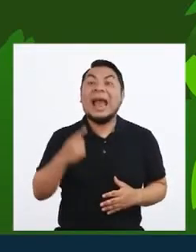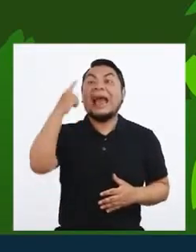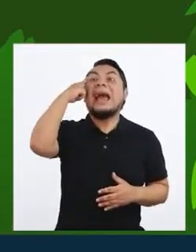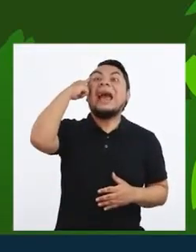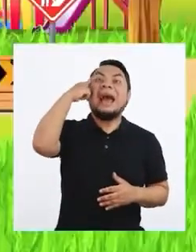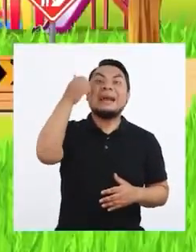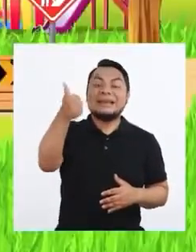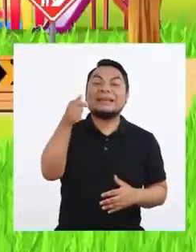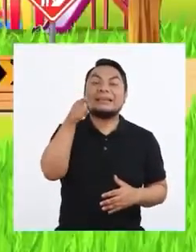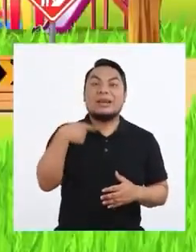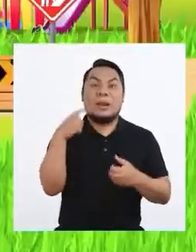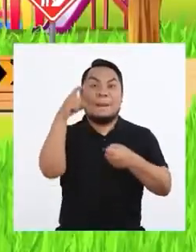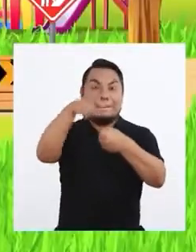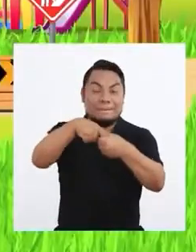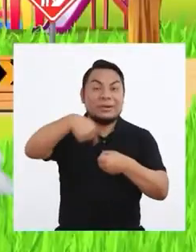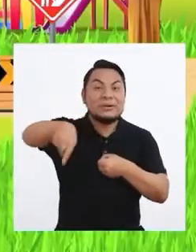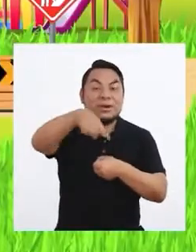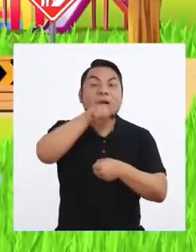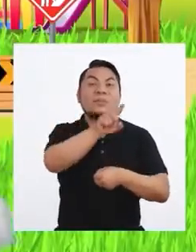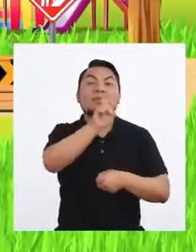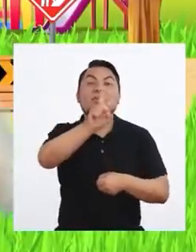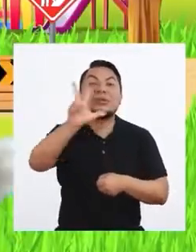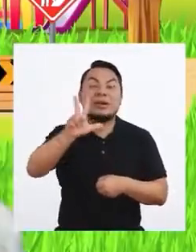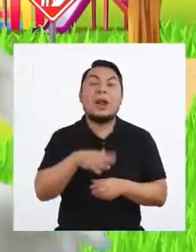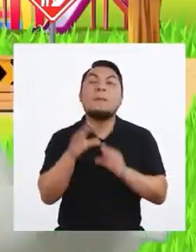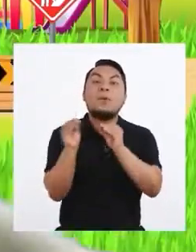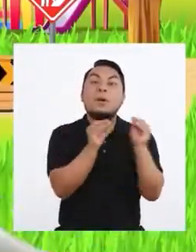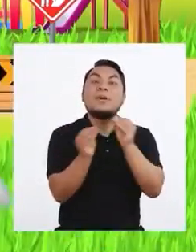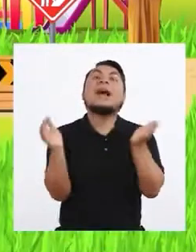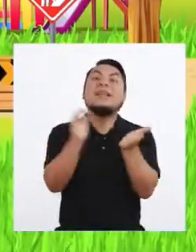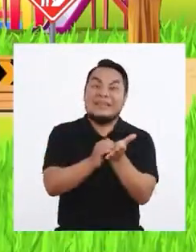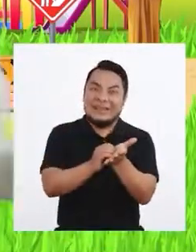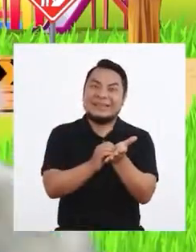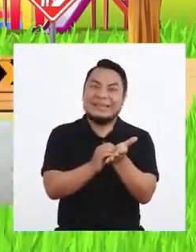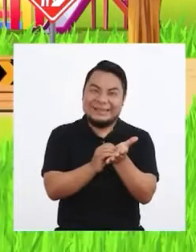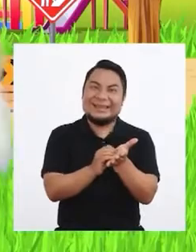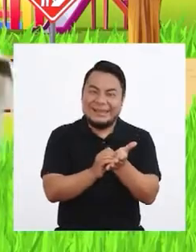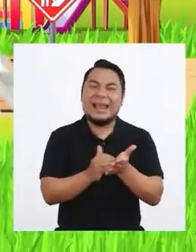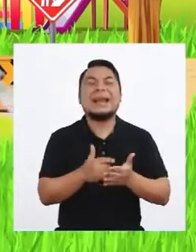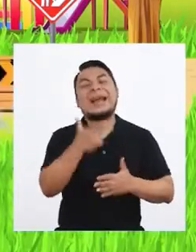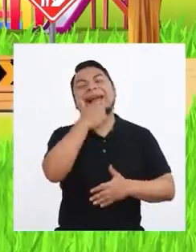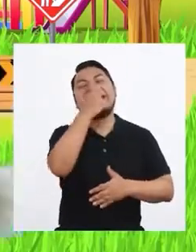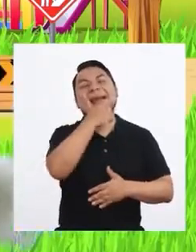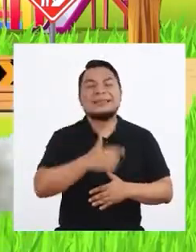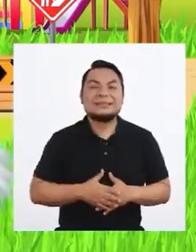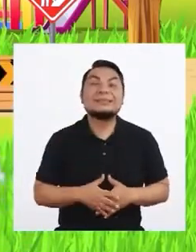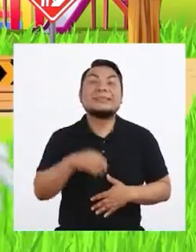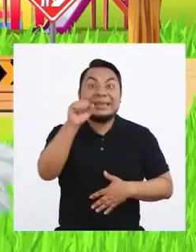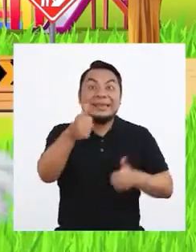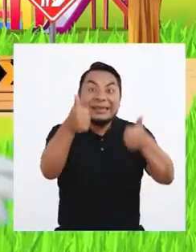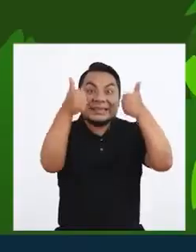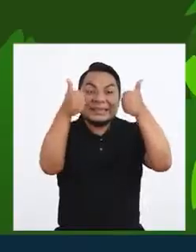movimiento. ¡Ya sé, ya sé! ¡Participemos de 1, 2, 3! ¡Me muevo otra vez!